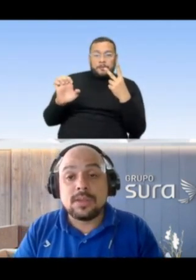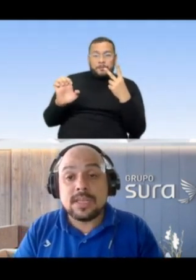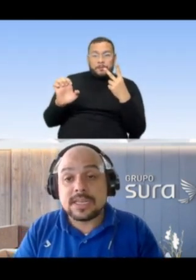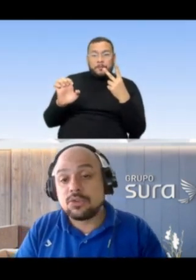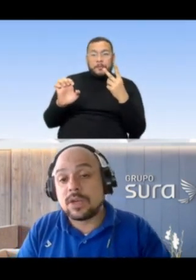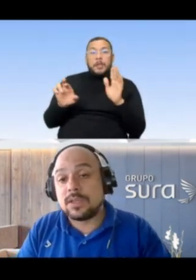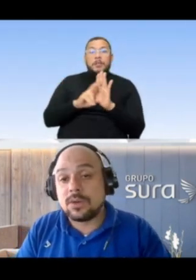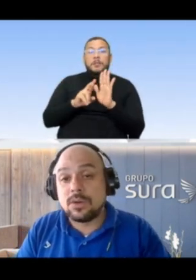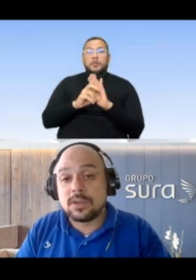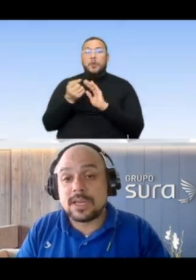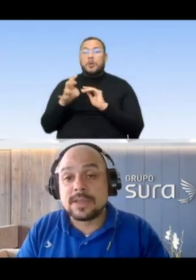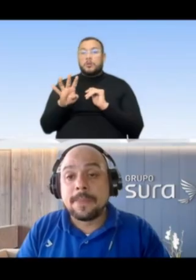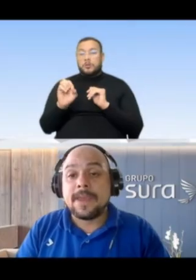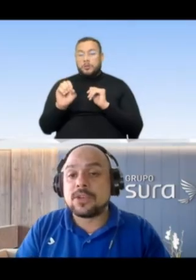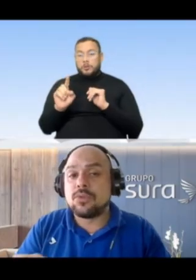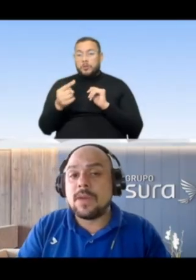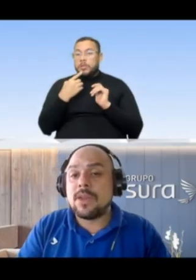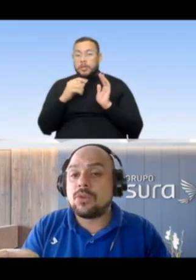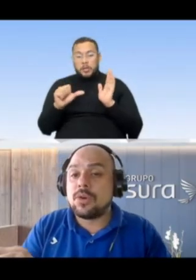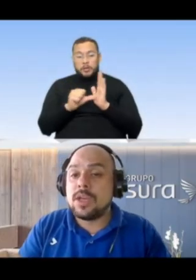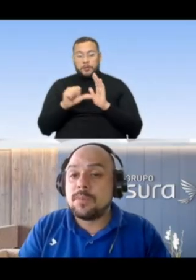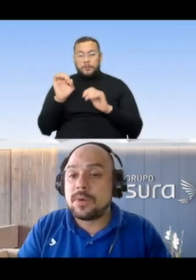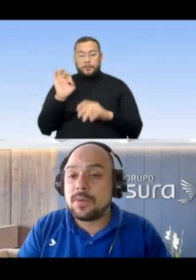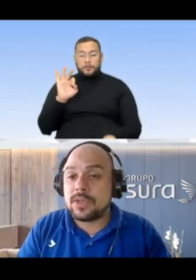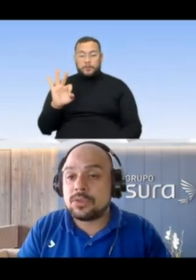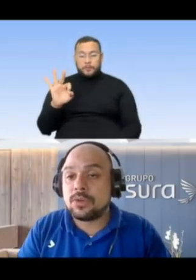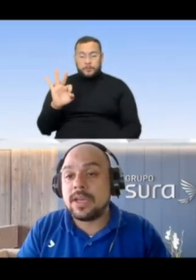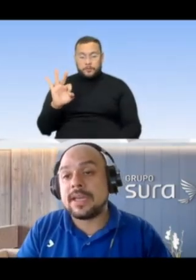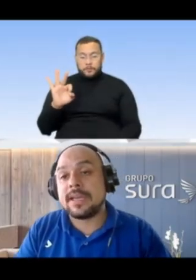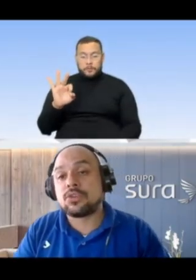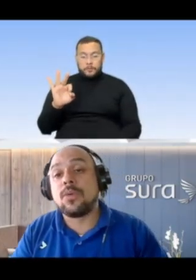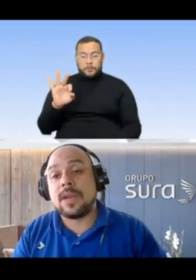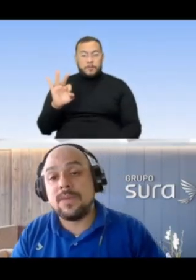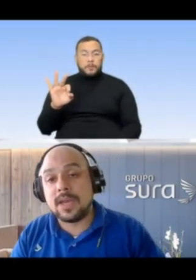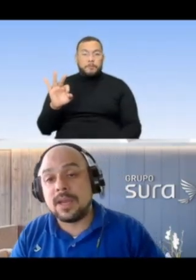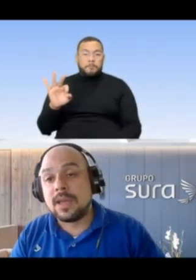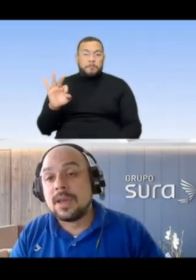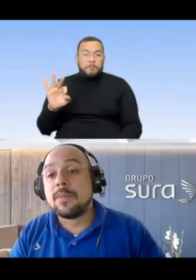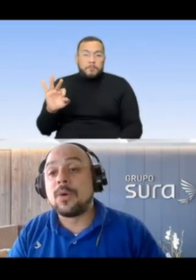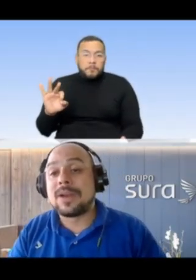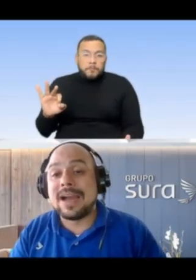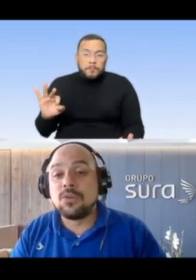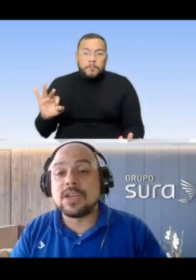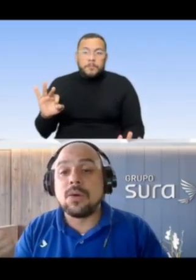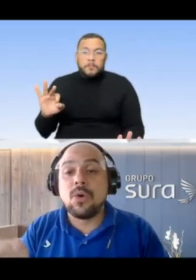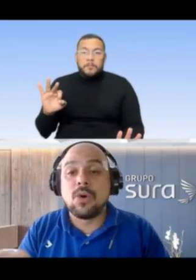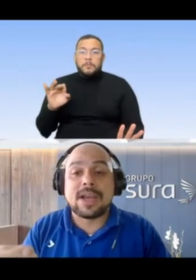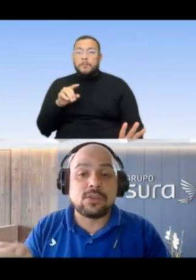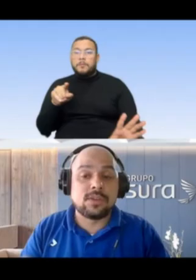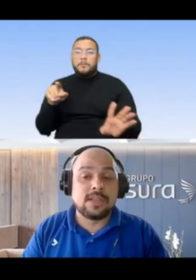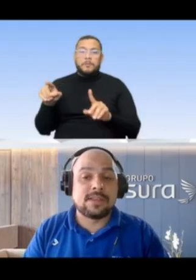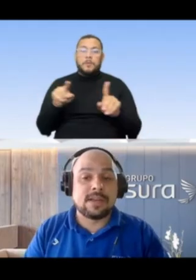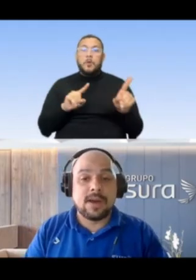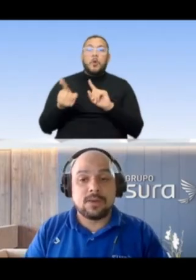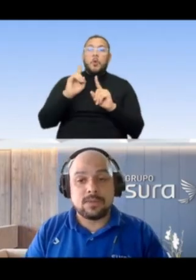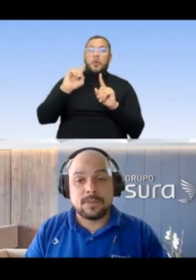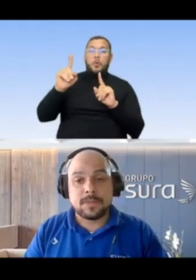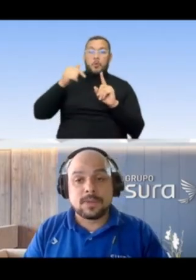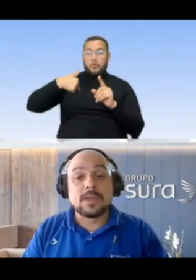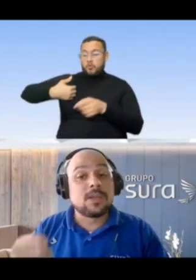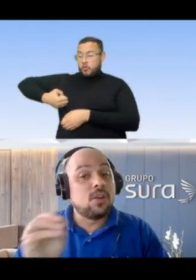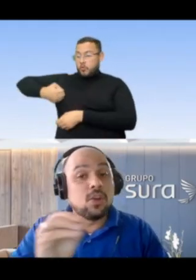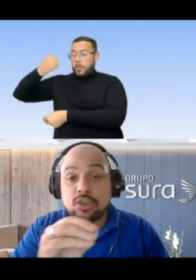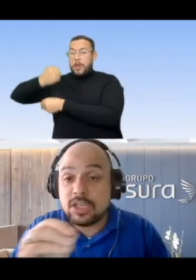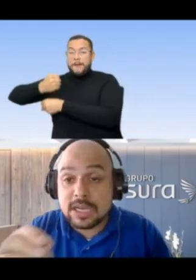1401, dice en su artículo 3, es un evento improvisto el que sobreviene por causa u ocasión del